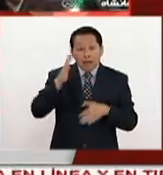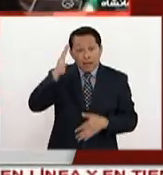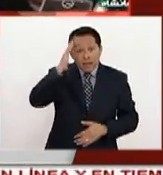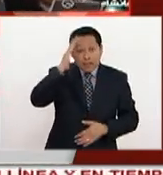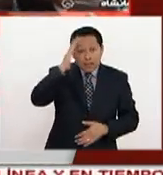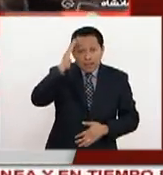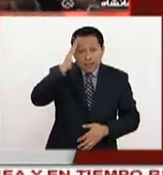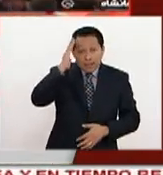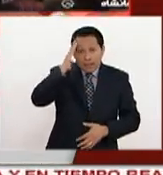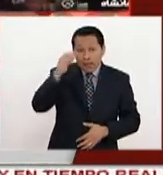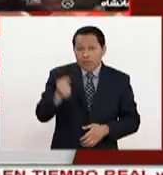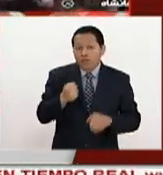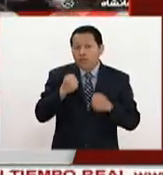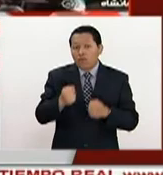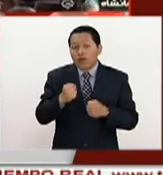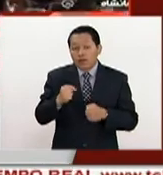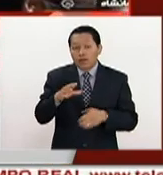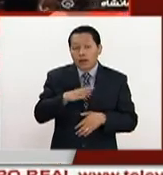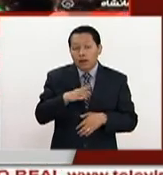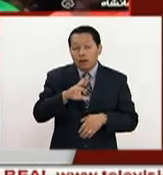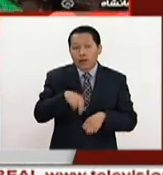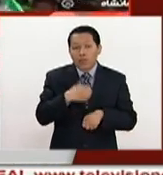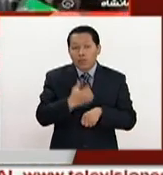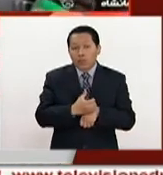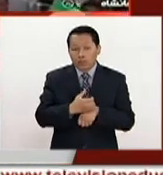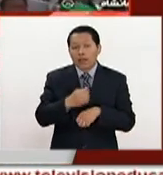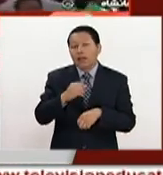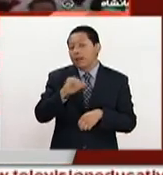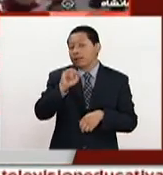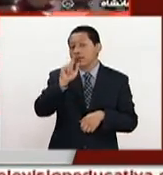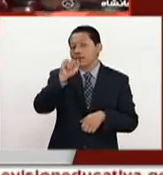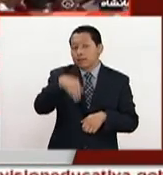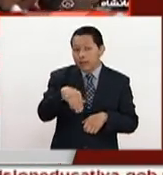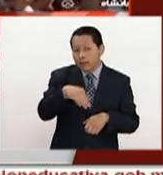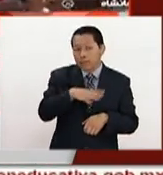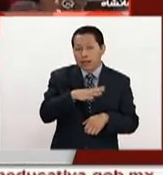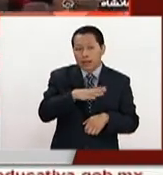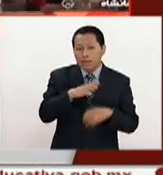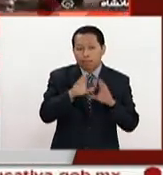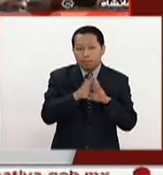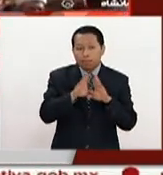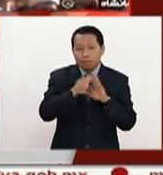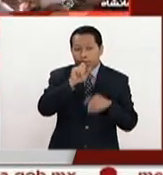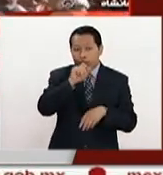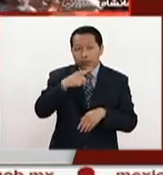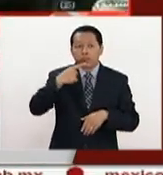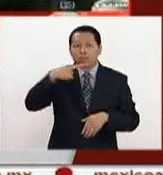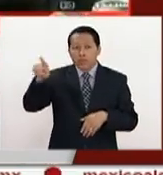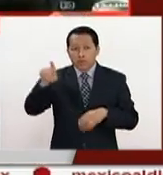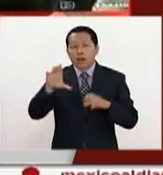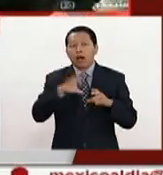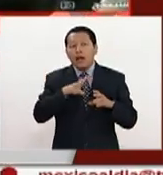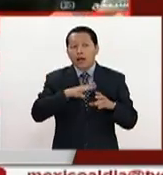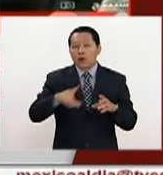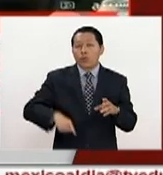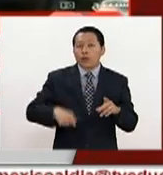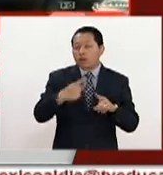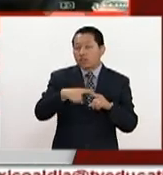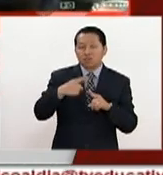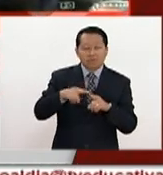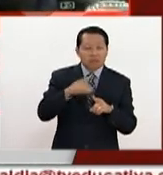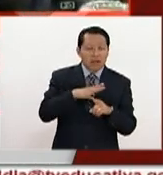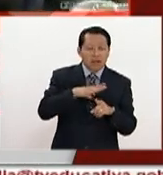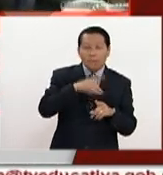líder máximo de la República Islámica ha acusado a gobiernos, sin dar nombres,